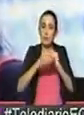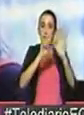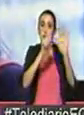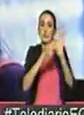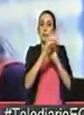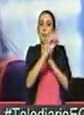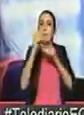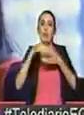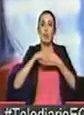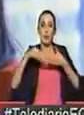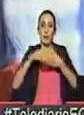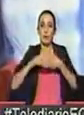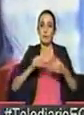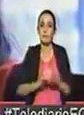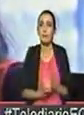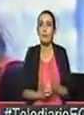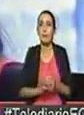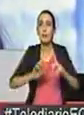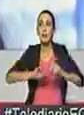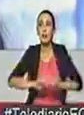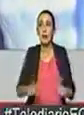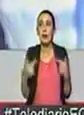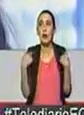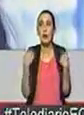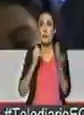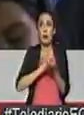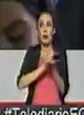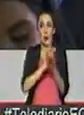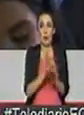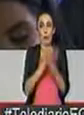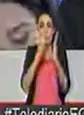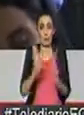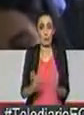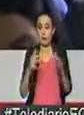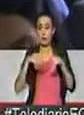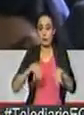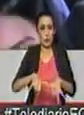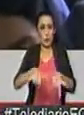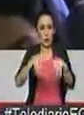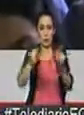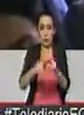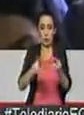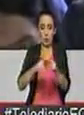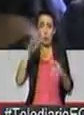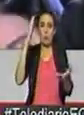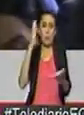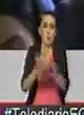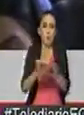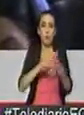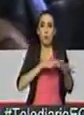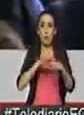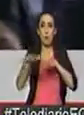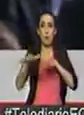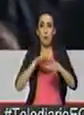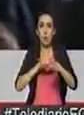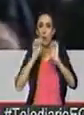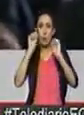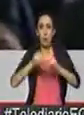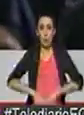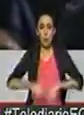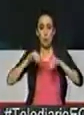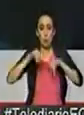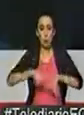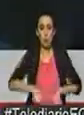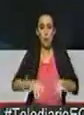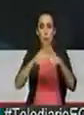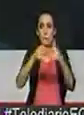la defensa de Poma, aún no ha perdido la calidad de asambleísta, por lo cual solicitó la suspensión condicional de la pena para cumplirla en